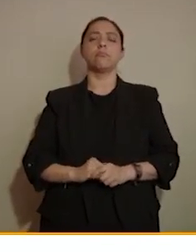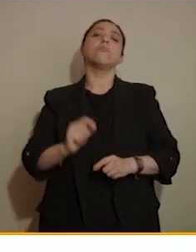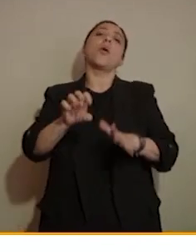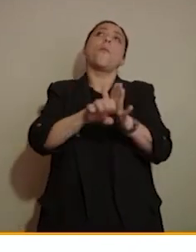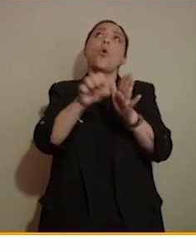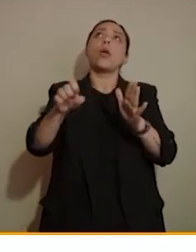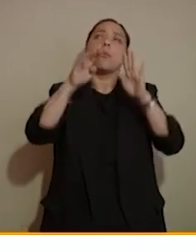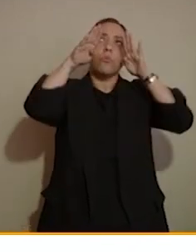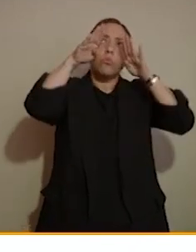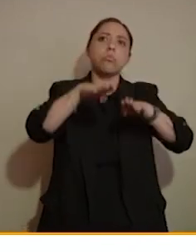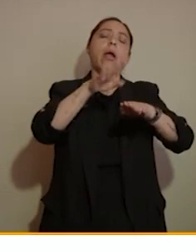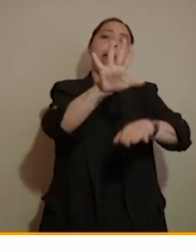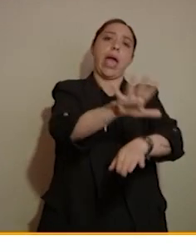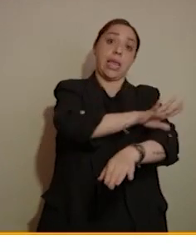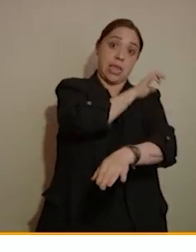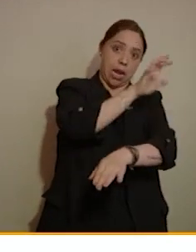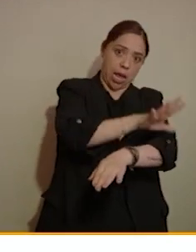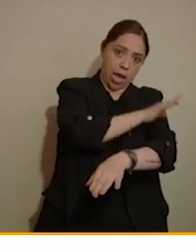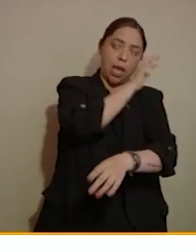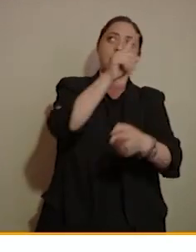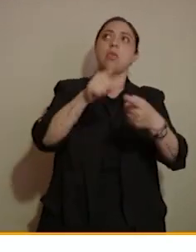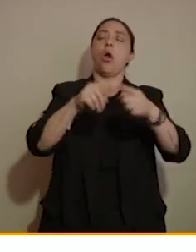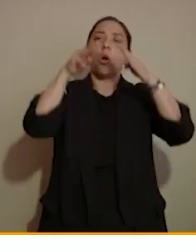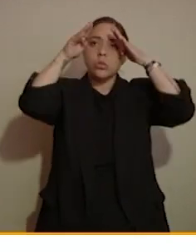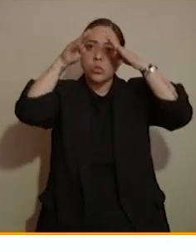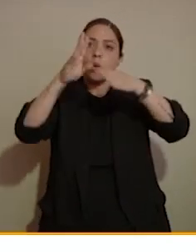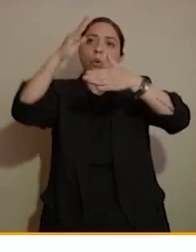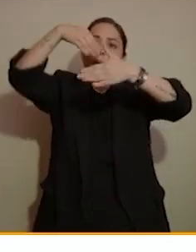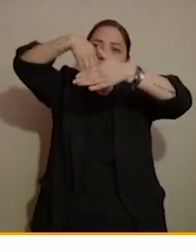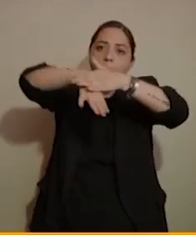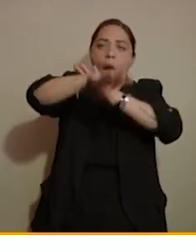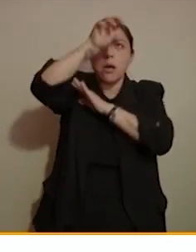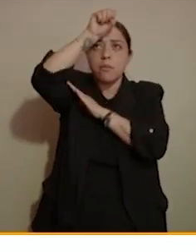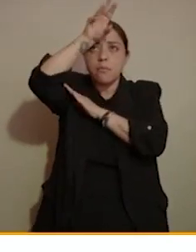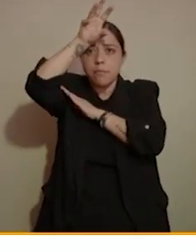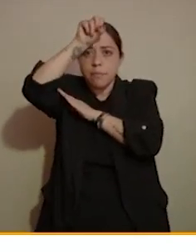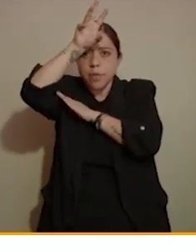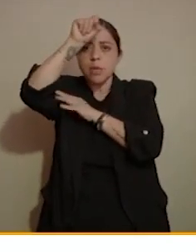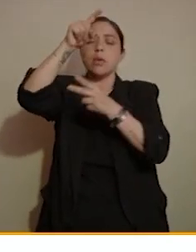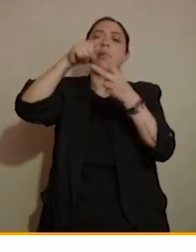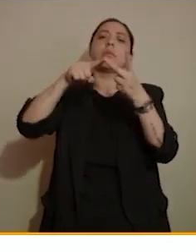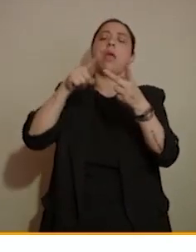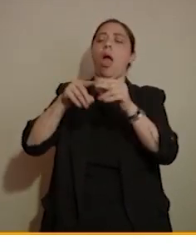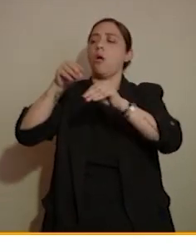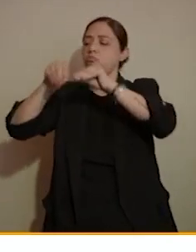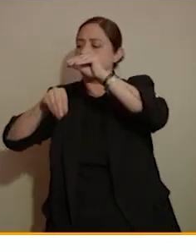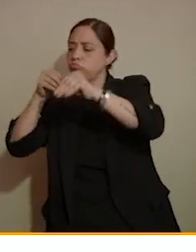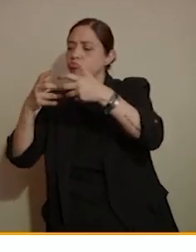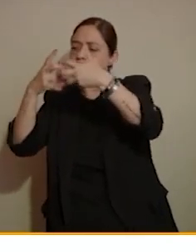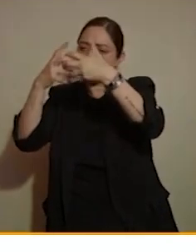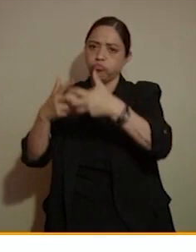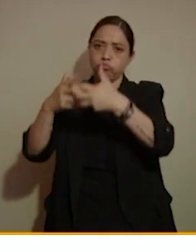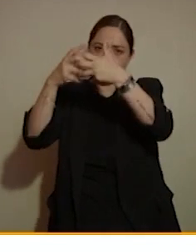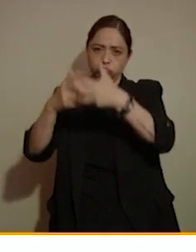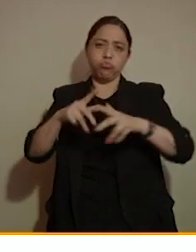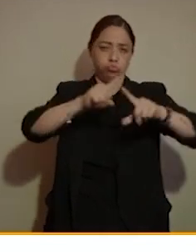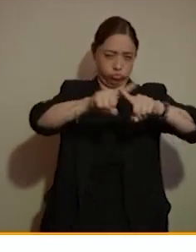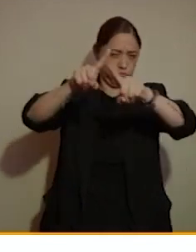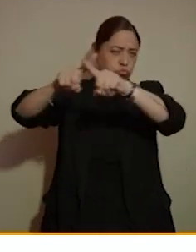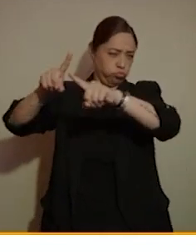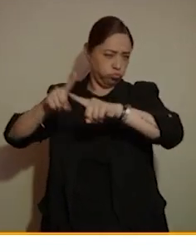energéticos, mineros, la industria de la indumentaria, entre ellos.